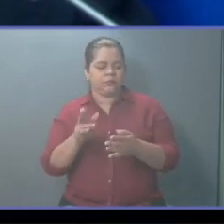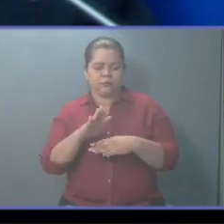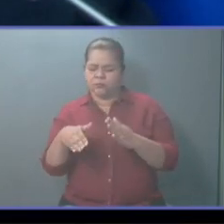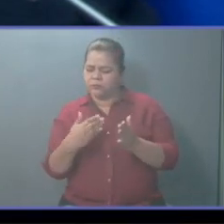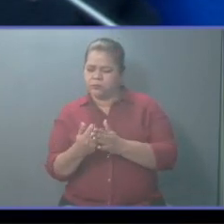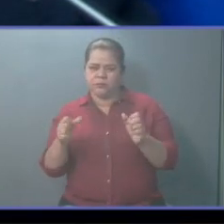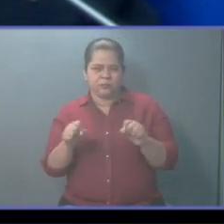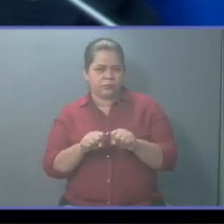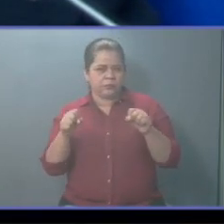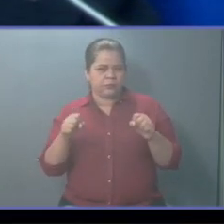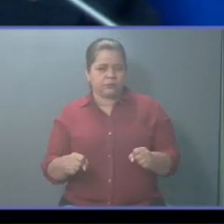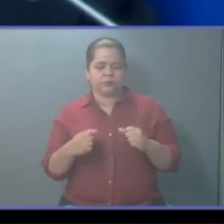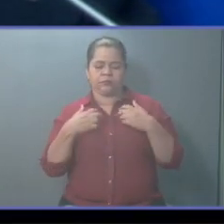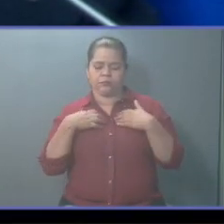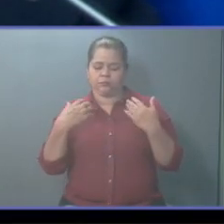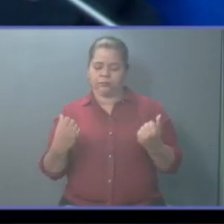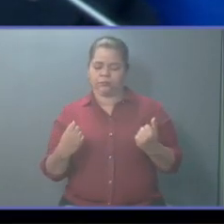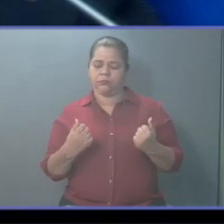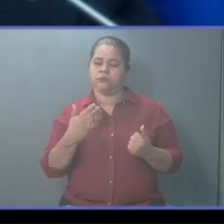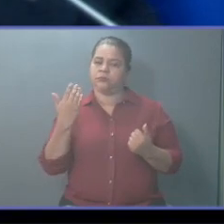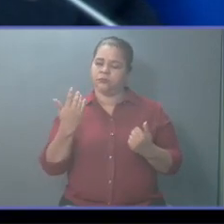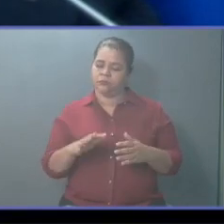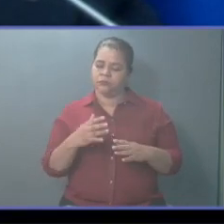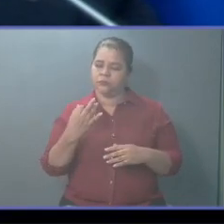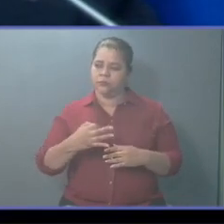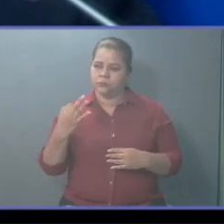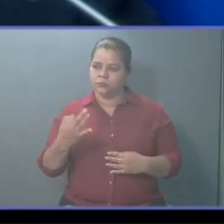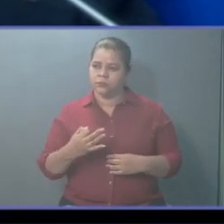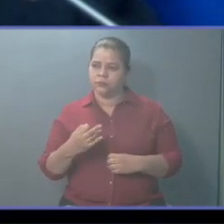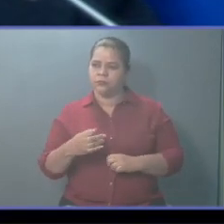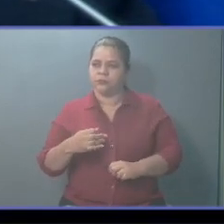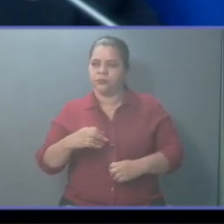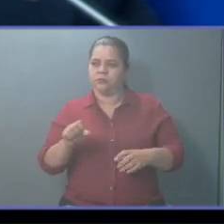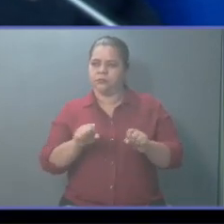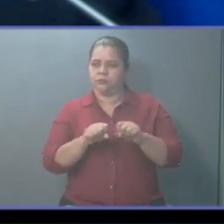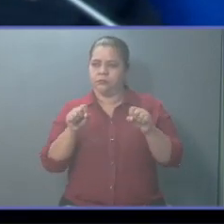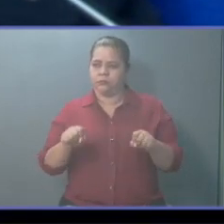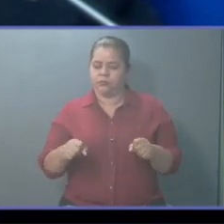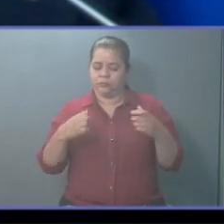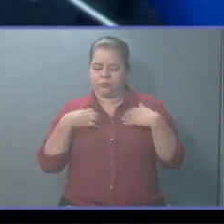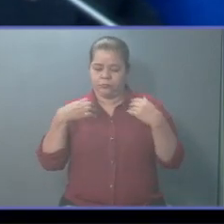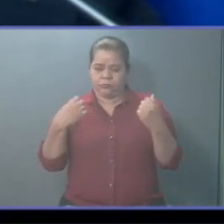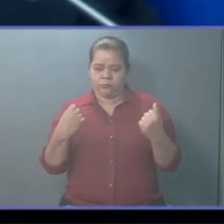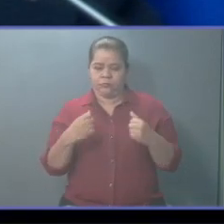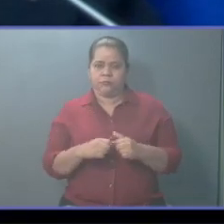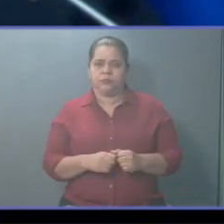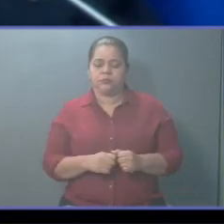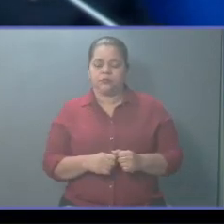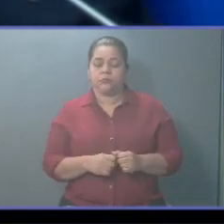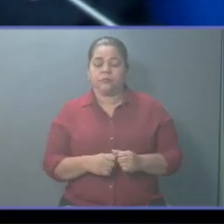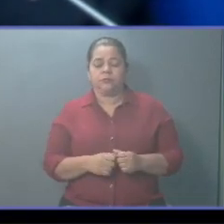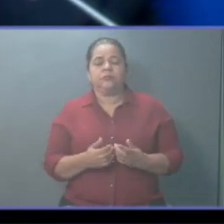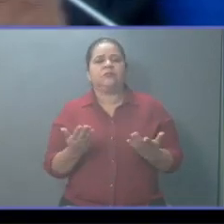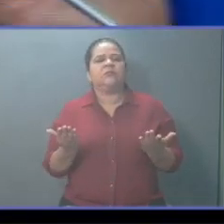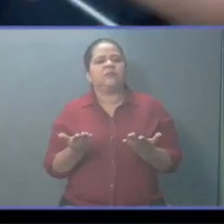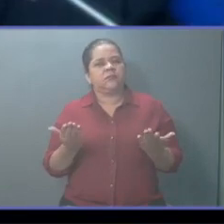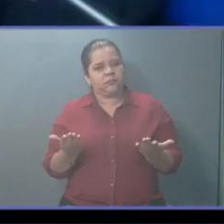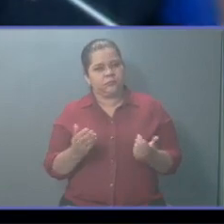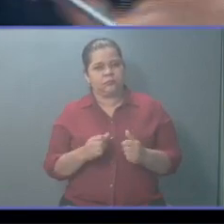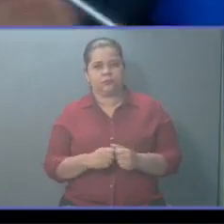salud y todo lo que necesite, digamos, el sistema de salud para restablecer. Lo que hace es que le